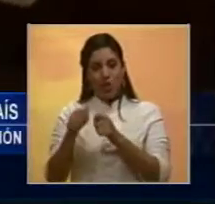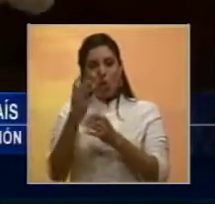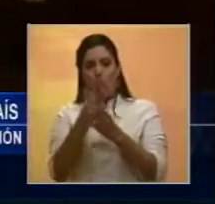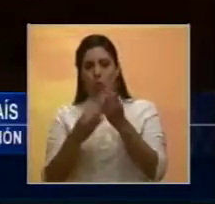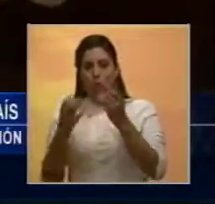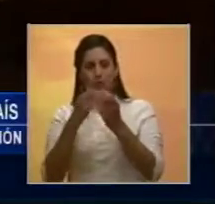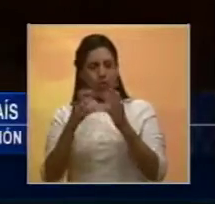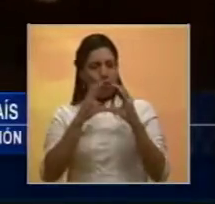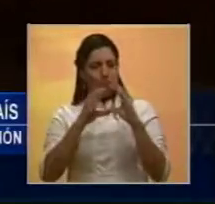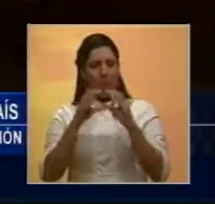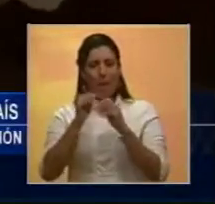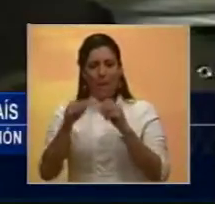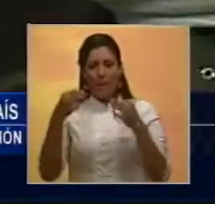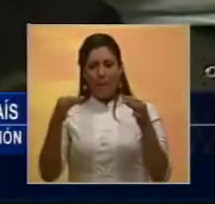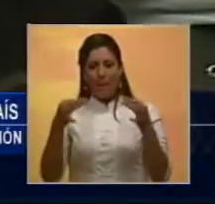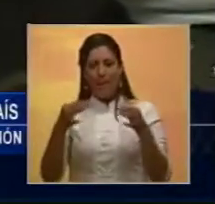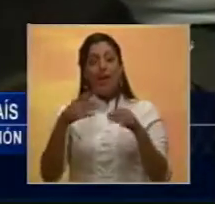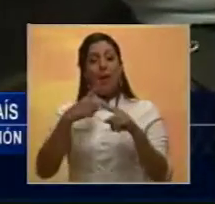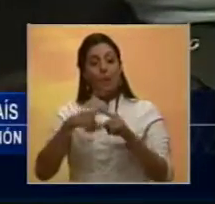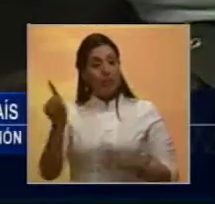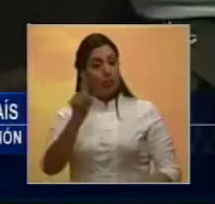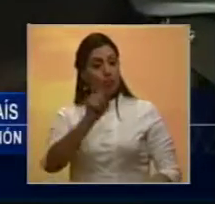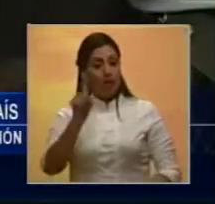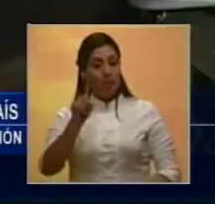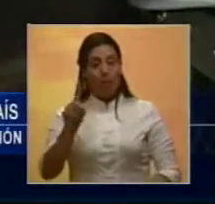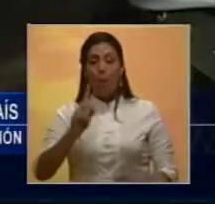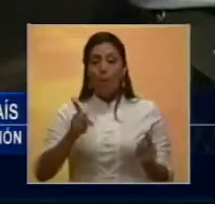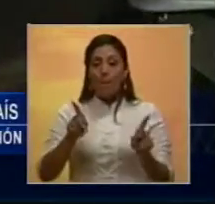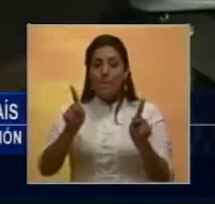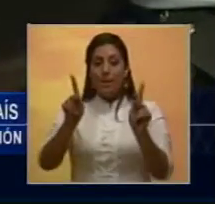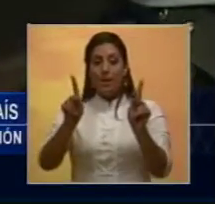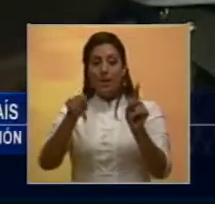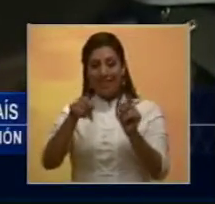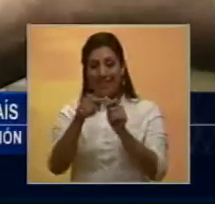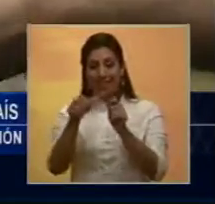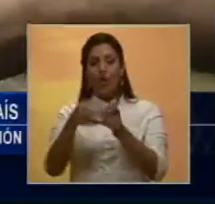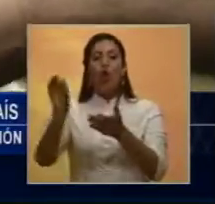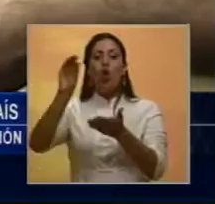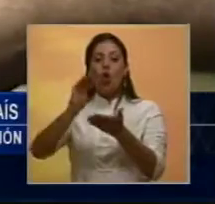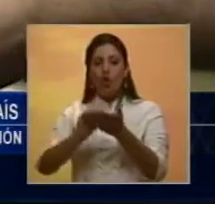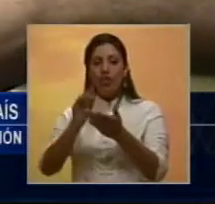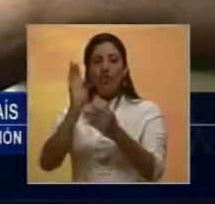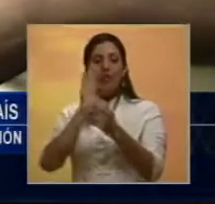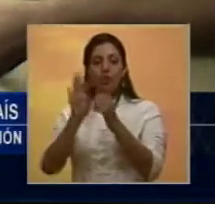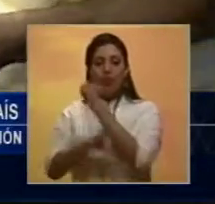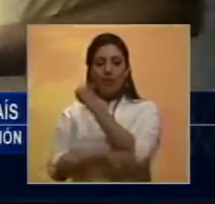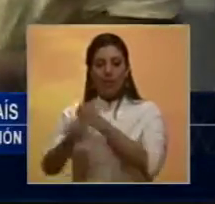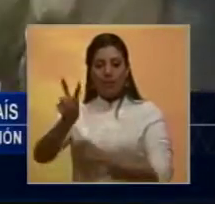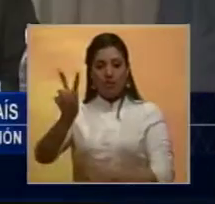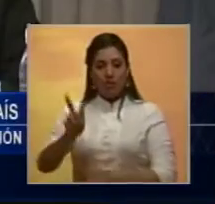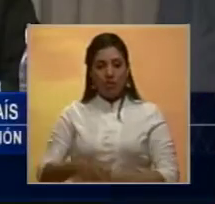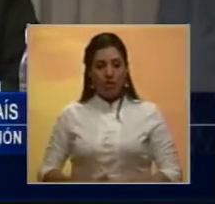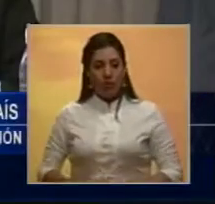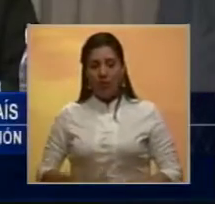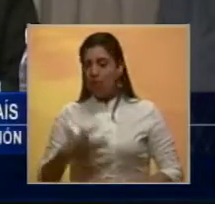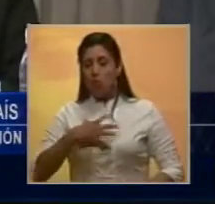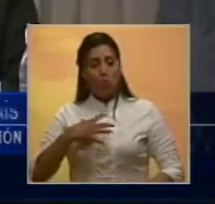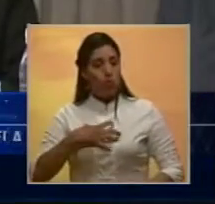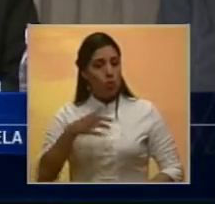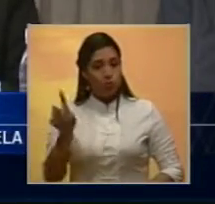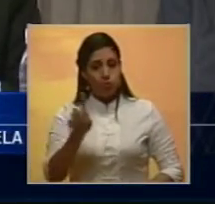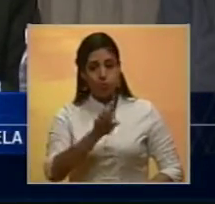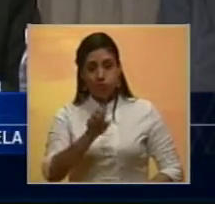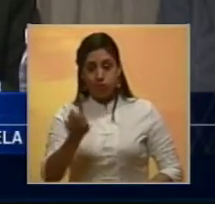extrayendo altas sumas de papel moneda, pero tampoco se permitirá que ese dinero vuelva al sistema financiero venezolano. No